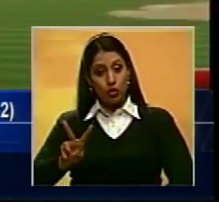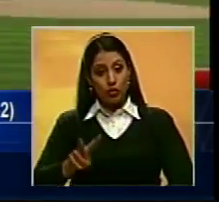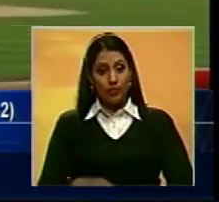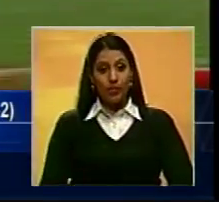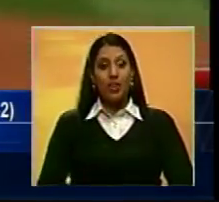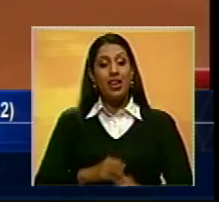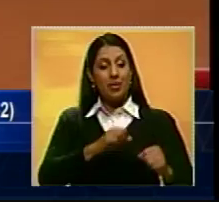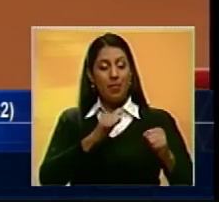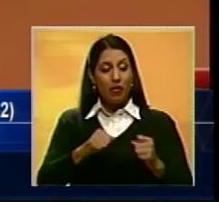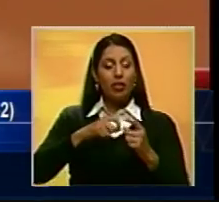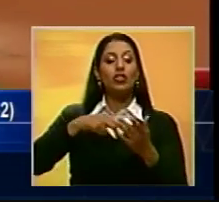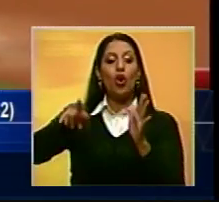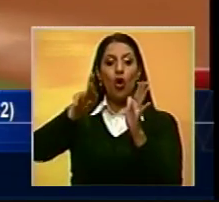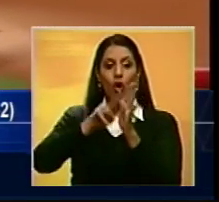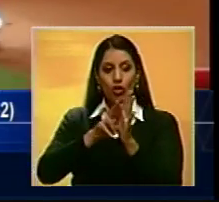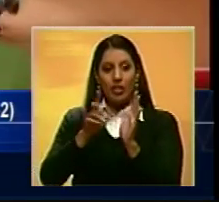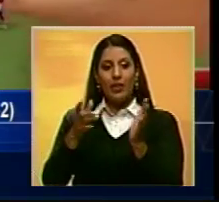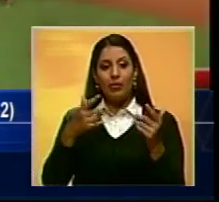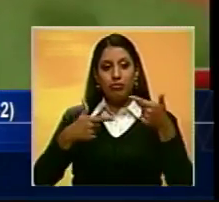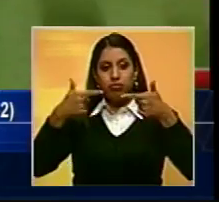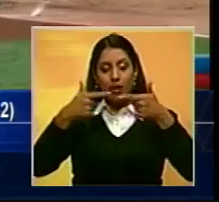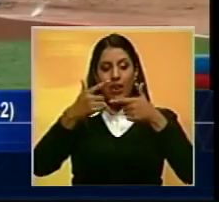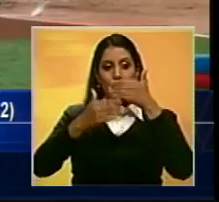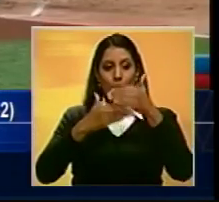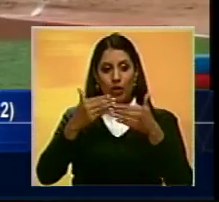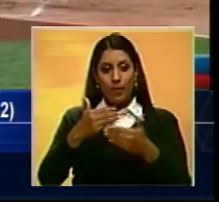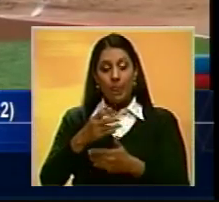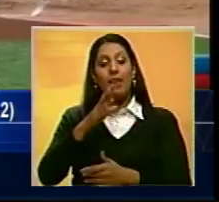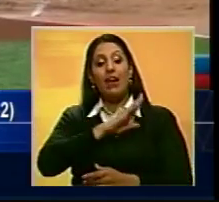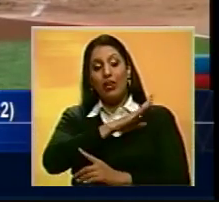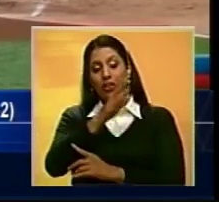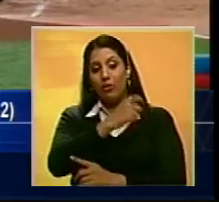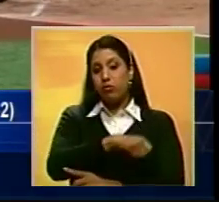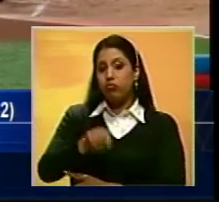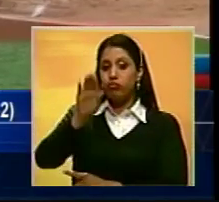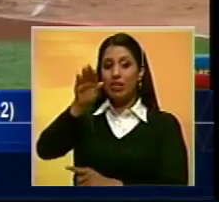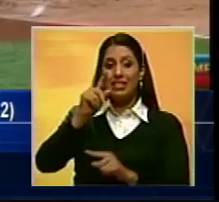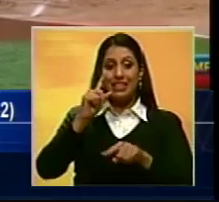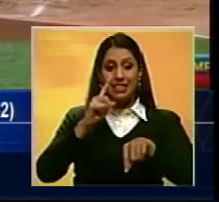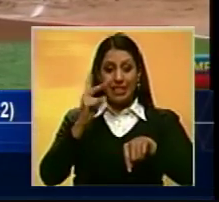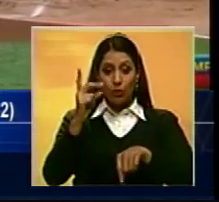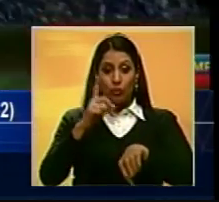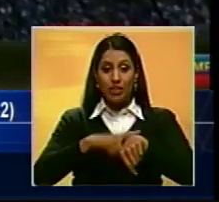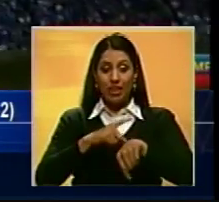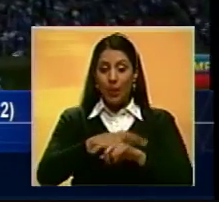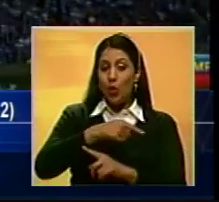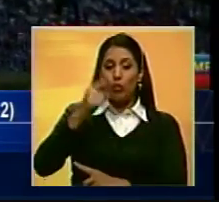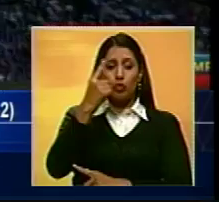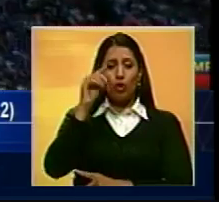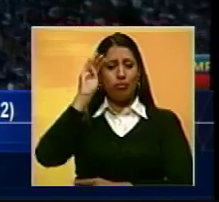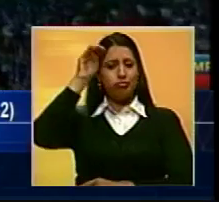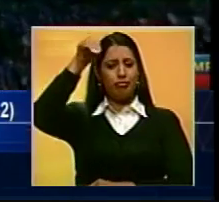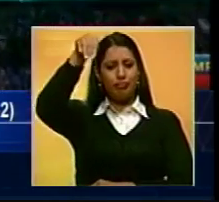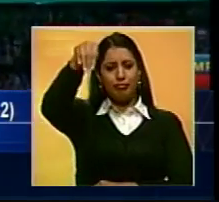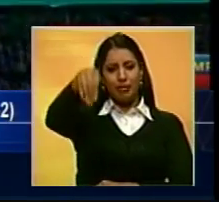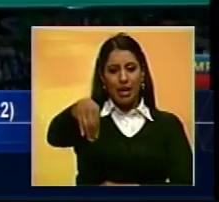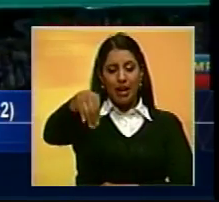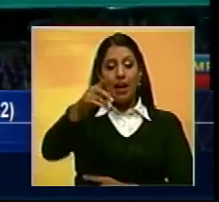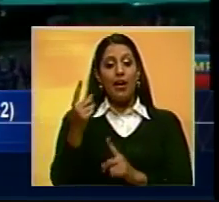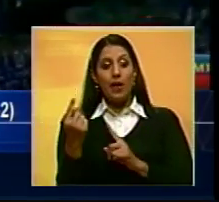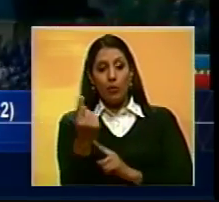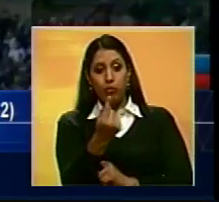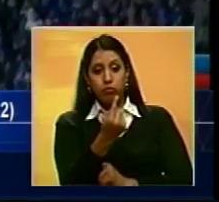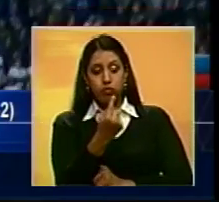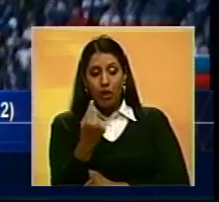3-2 y forzaron el regreso de la serie al Progressive Field. La tribu se fue al frente en el segundo inning con un jonrón solitario de José Ramírez por la izquierda. En